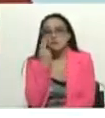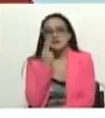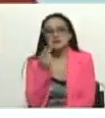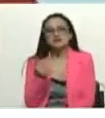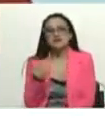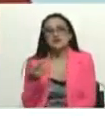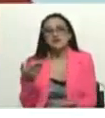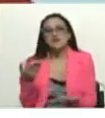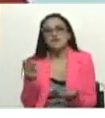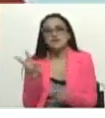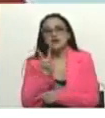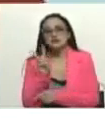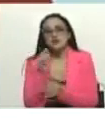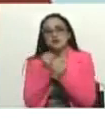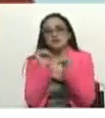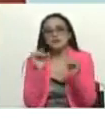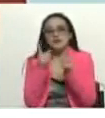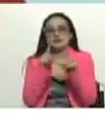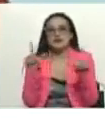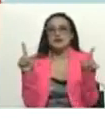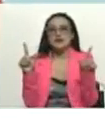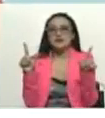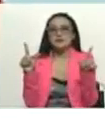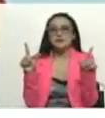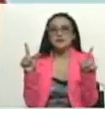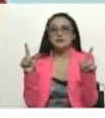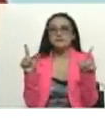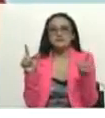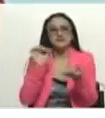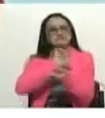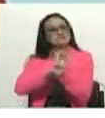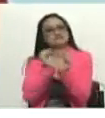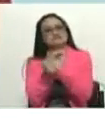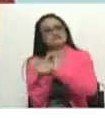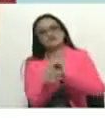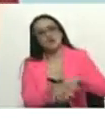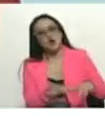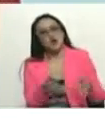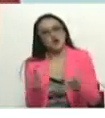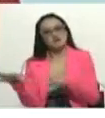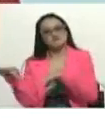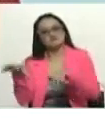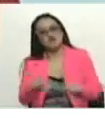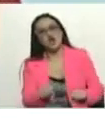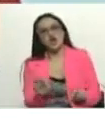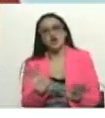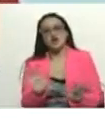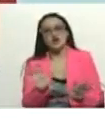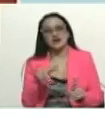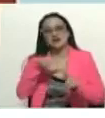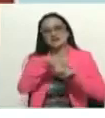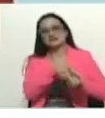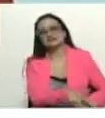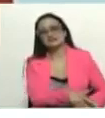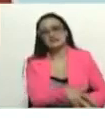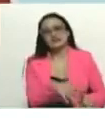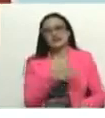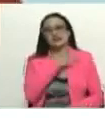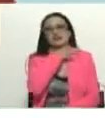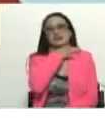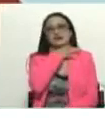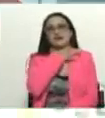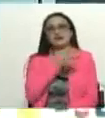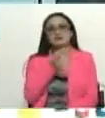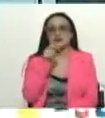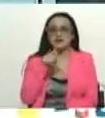Venezuela independiente, libre, soberana, libre de cadenas coloniales que oprimieran y asfixiaran a